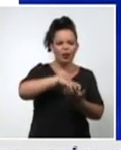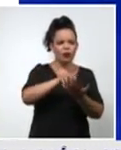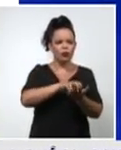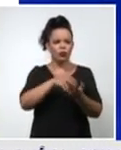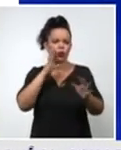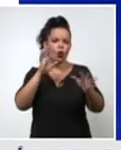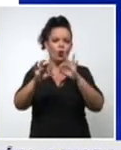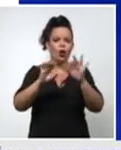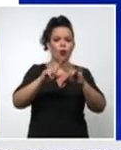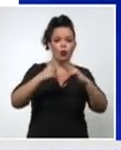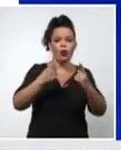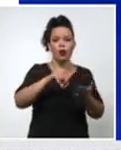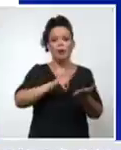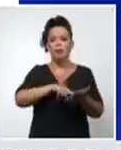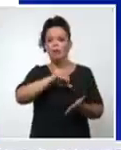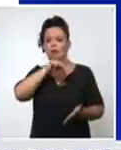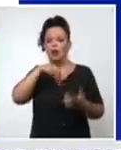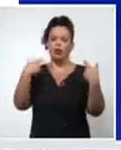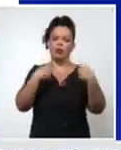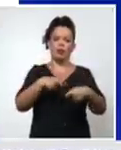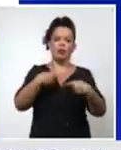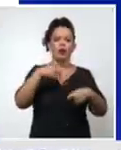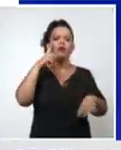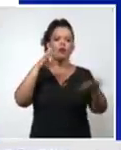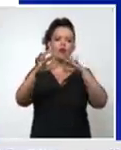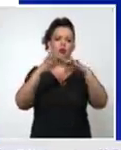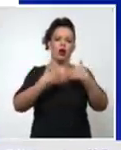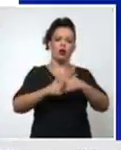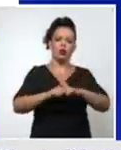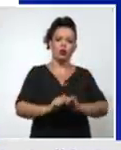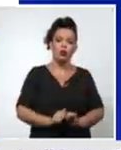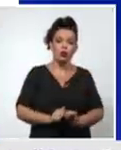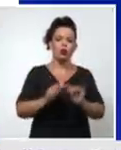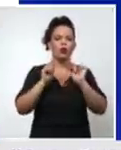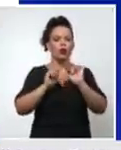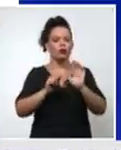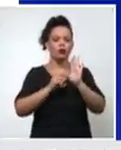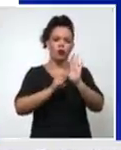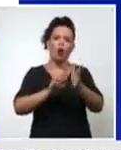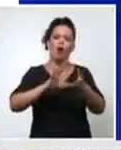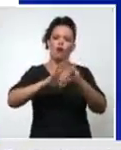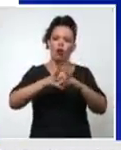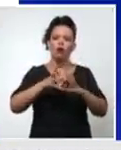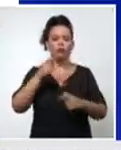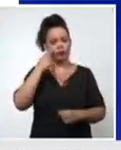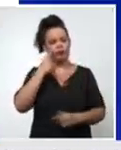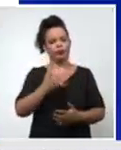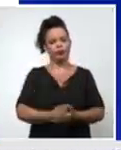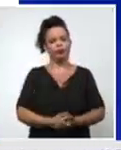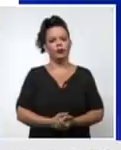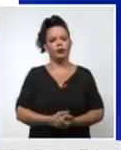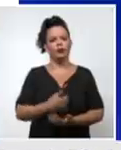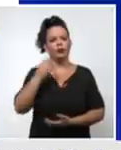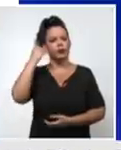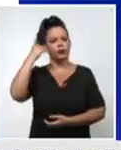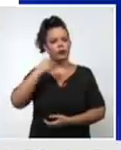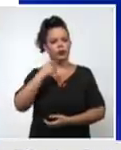el comportamiento de los enfermos hospitalizados en nuestro país en los